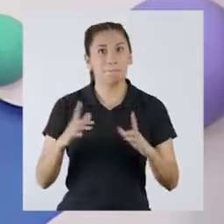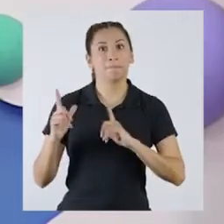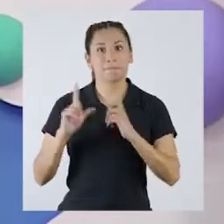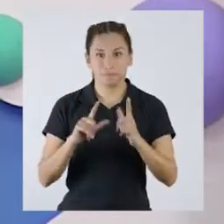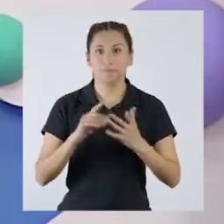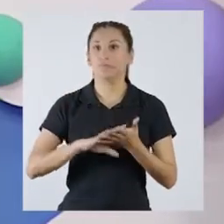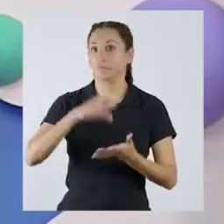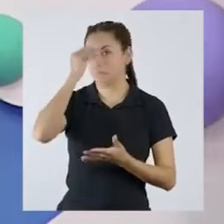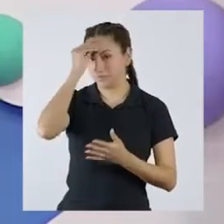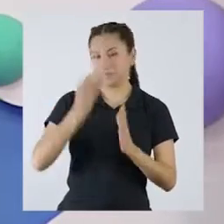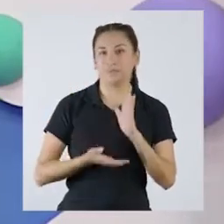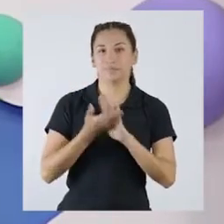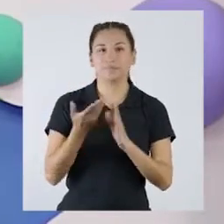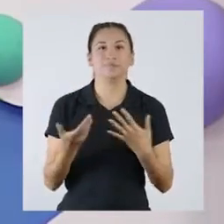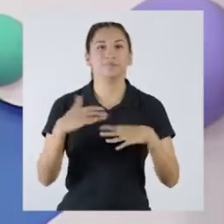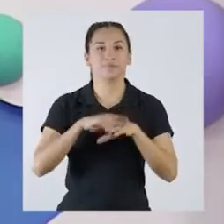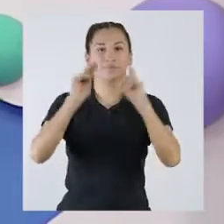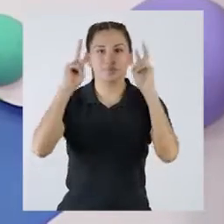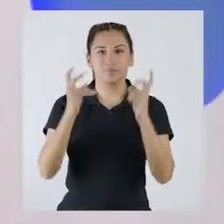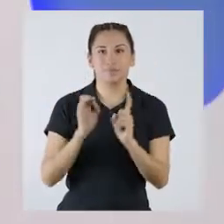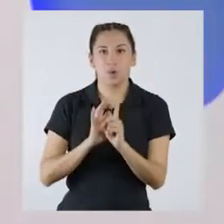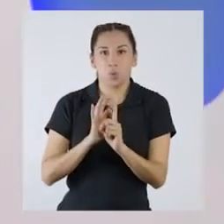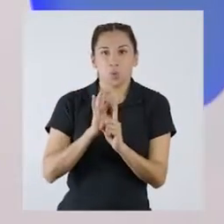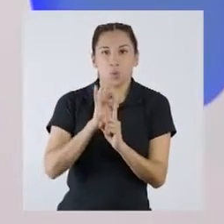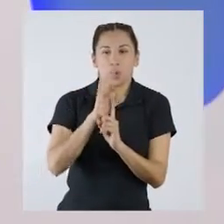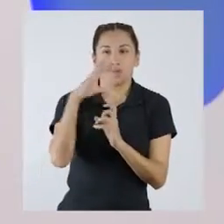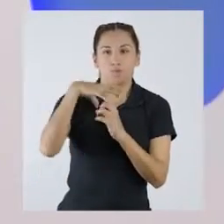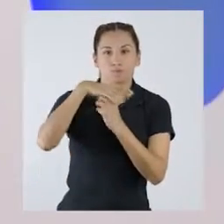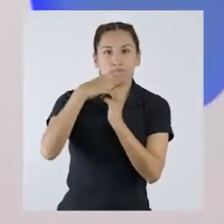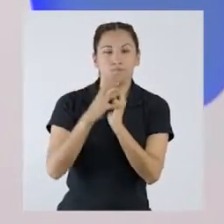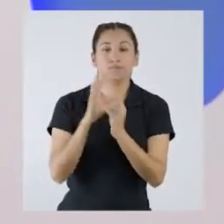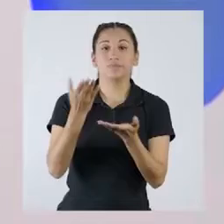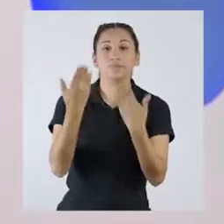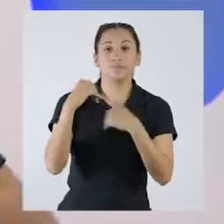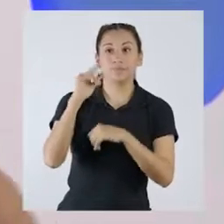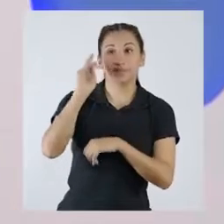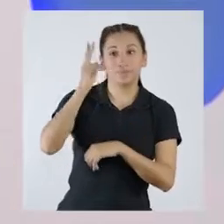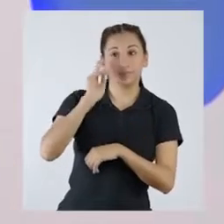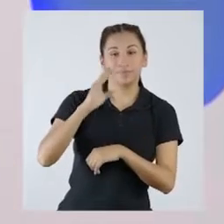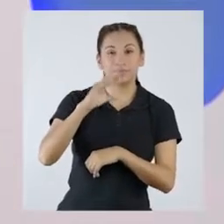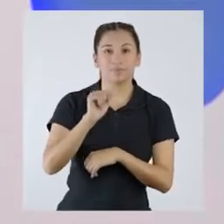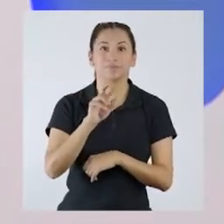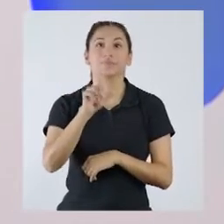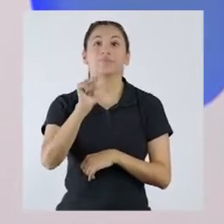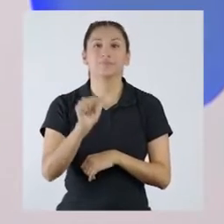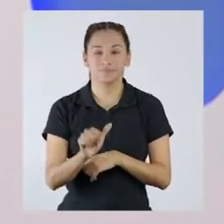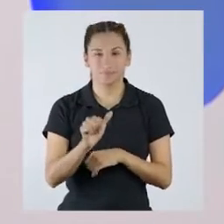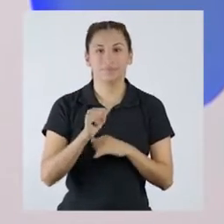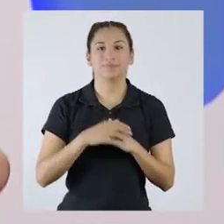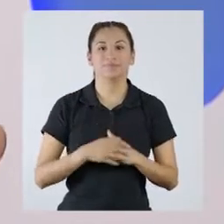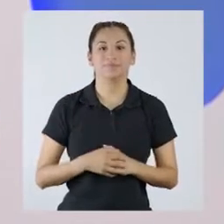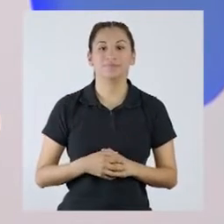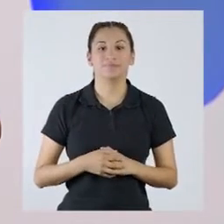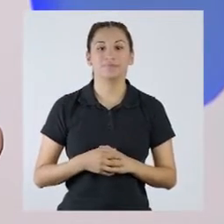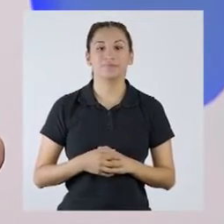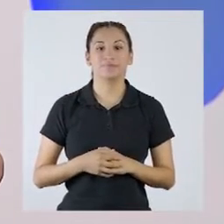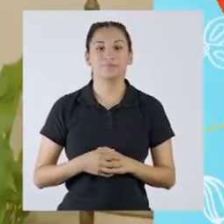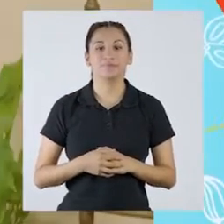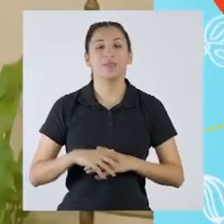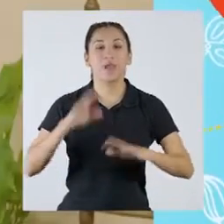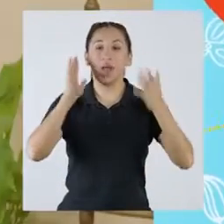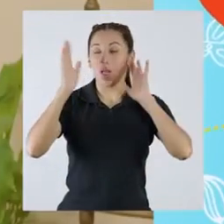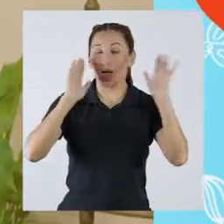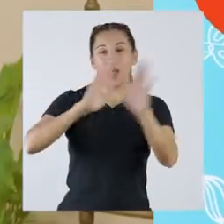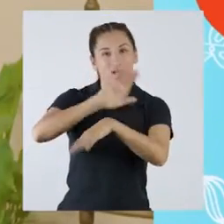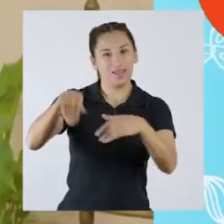para aprender más sobre el efecto invernadero. Vamos a llamar a la profesora Carla